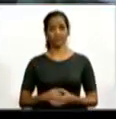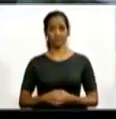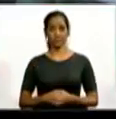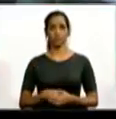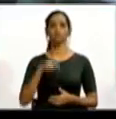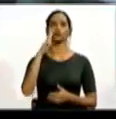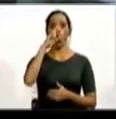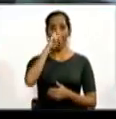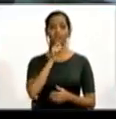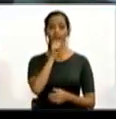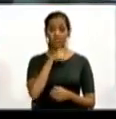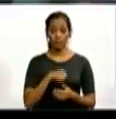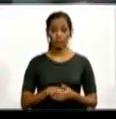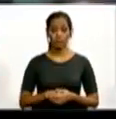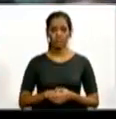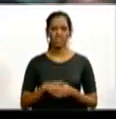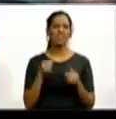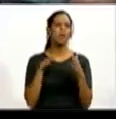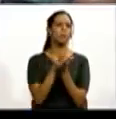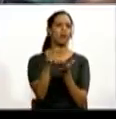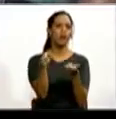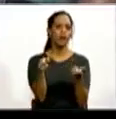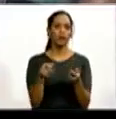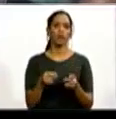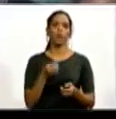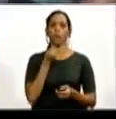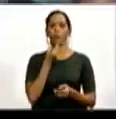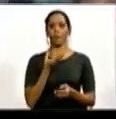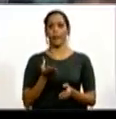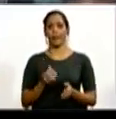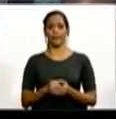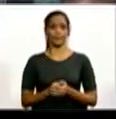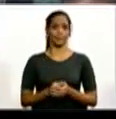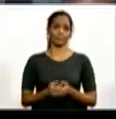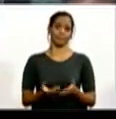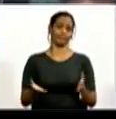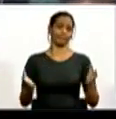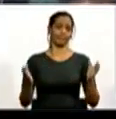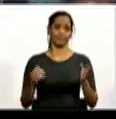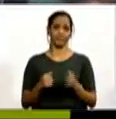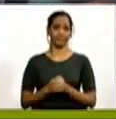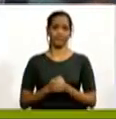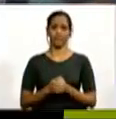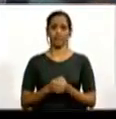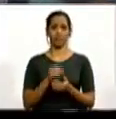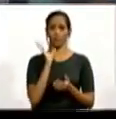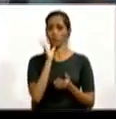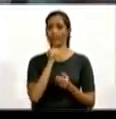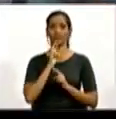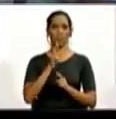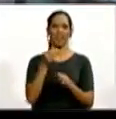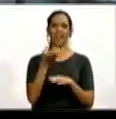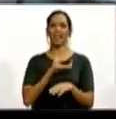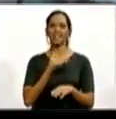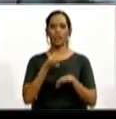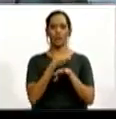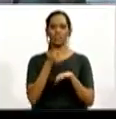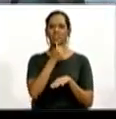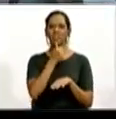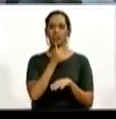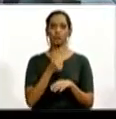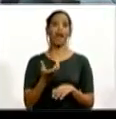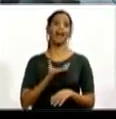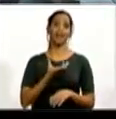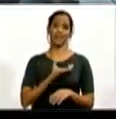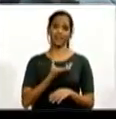más de 2 años, viejita. ¿Y qué ha pasado ahí? La negligencia. ¿La alcaldía, la gobernación? ¿Quién lleva eso? La